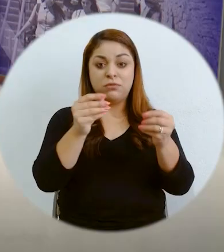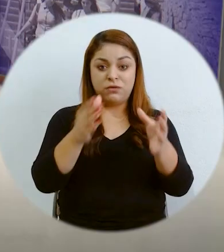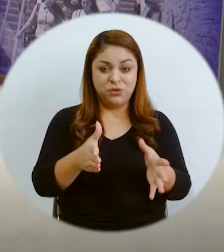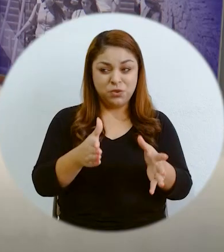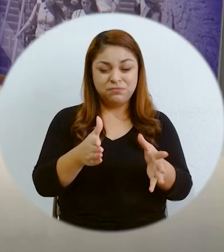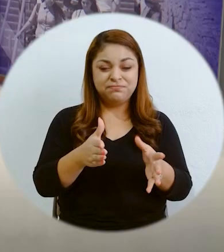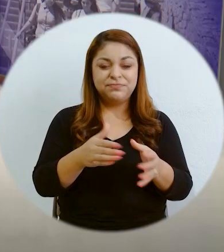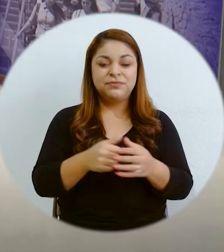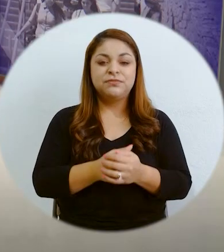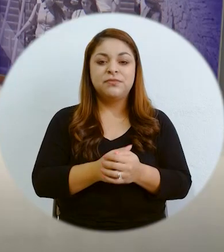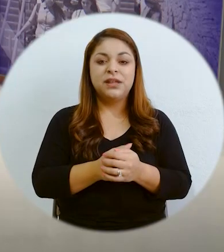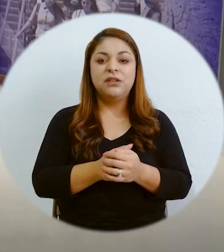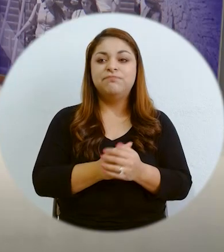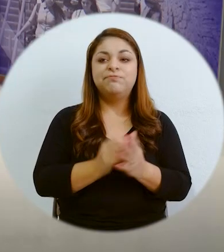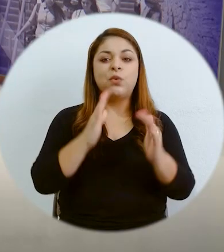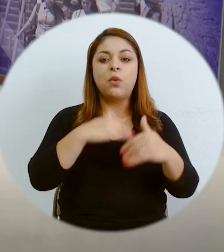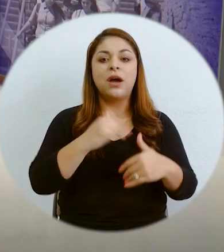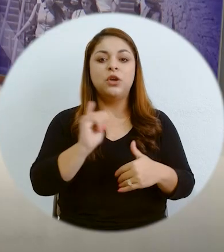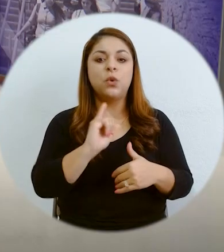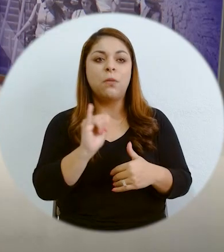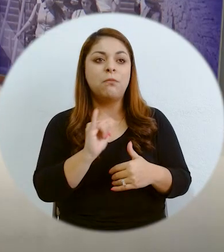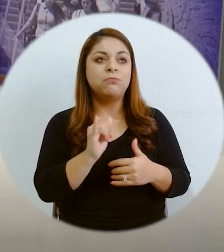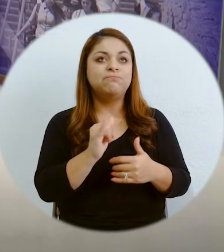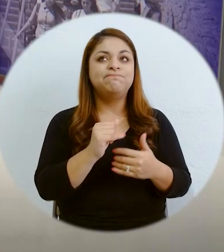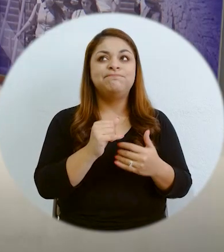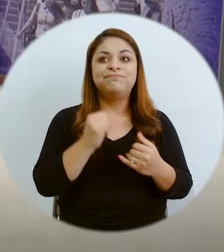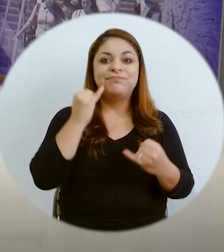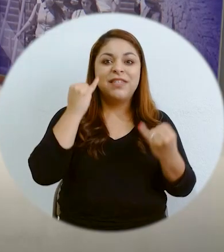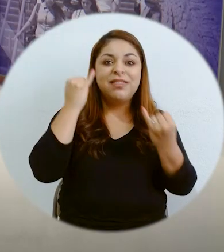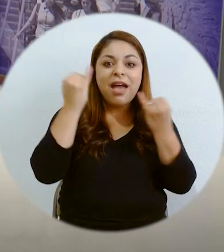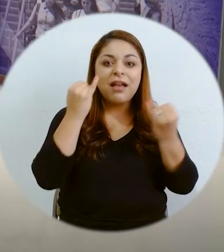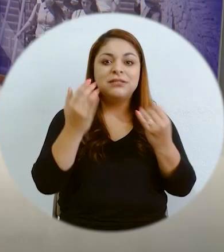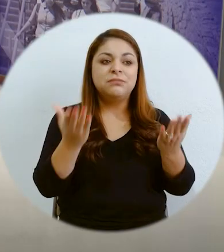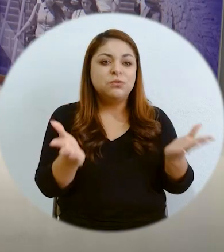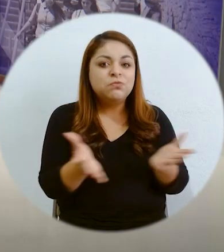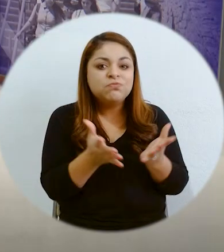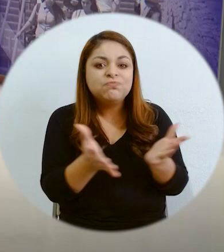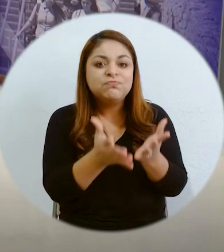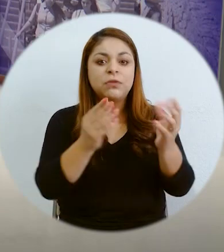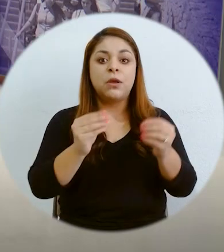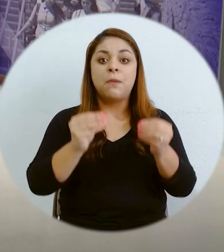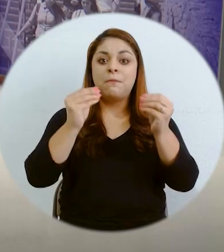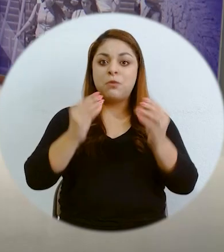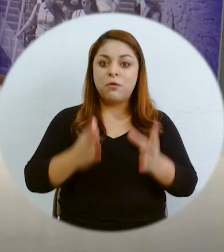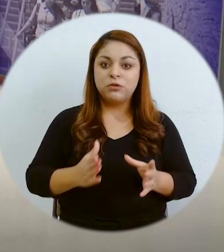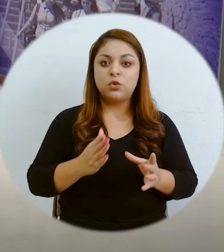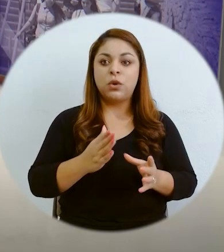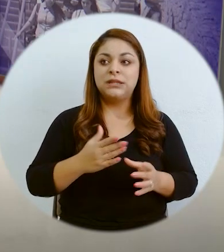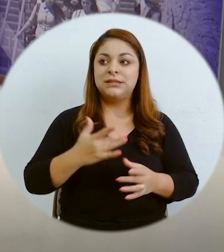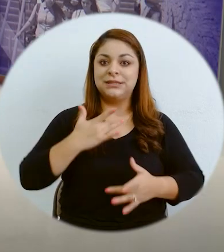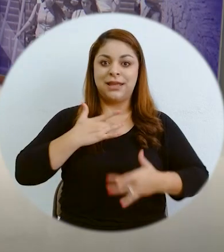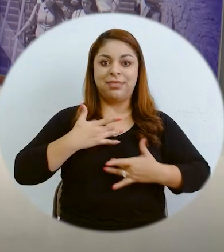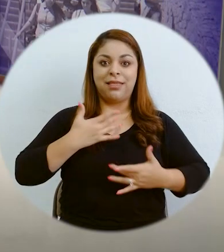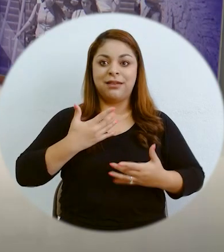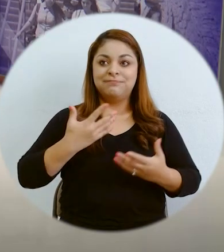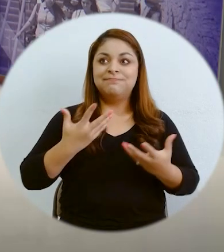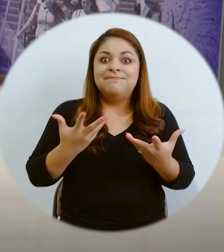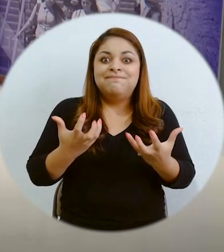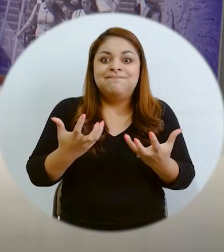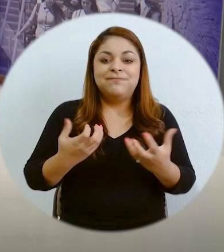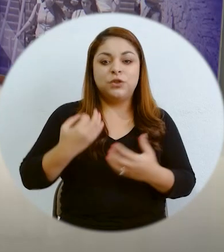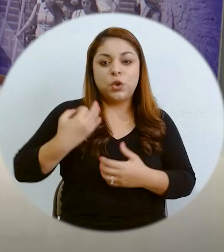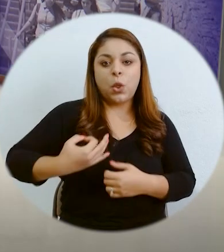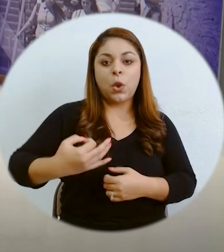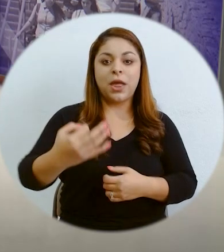desmeritado, e incluso no hay como incentivos para que el docente, como usted decía, procure todos los